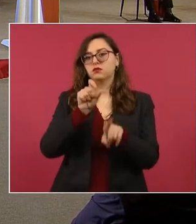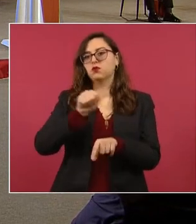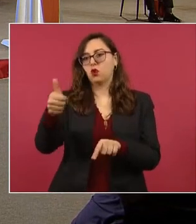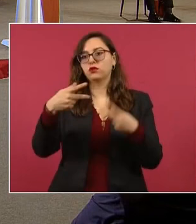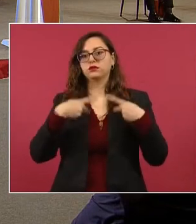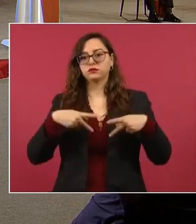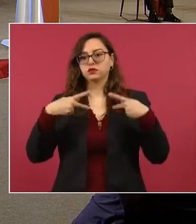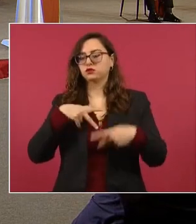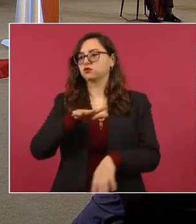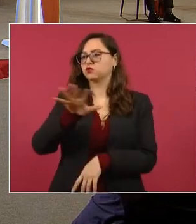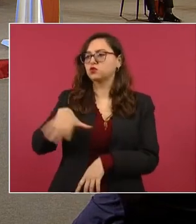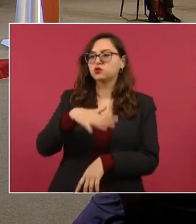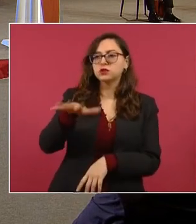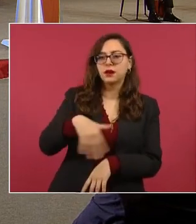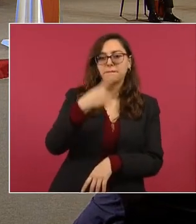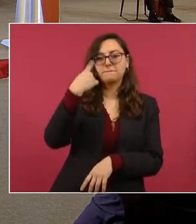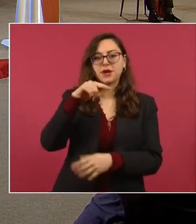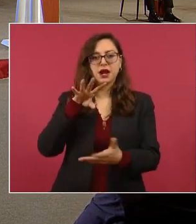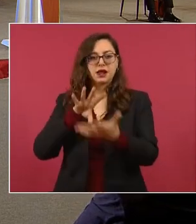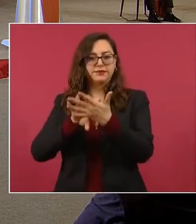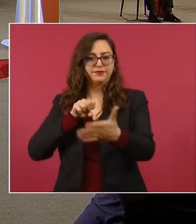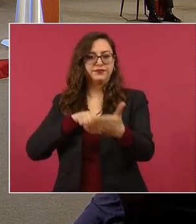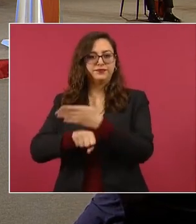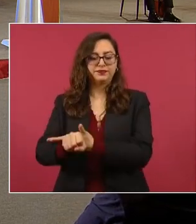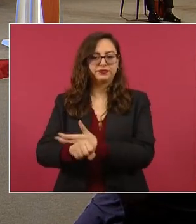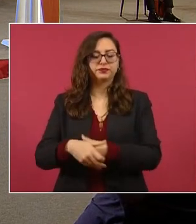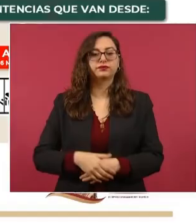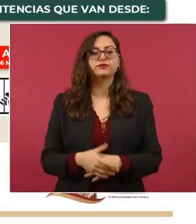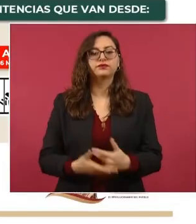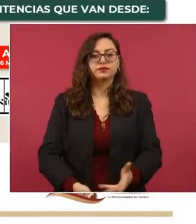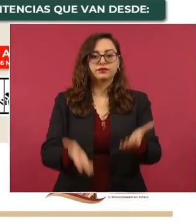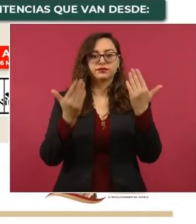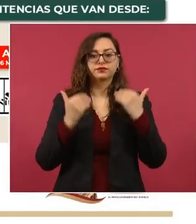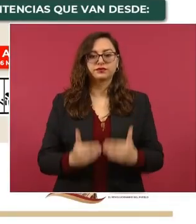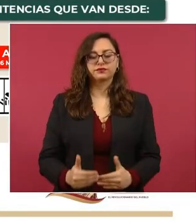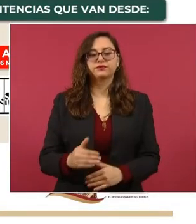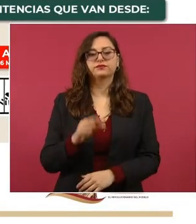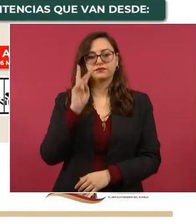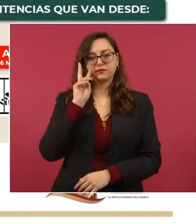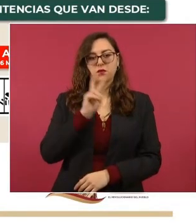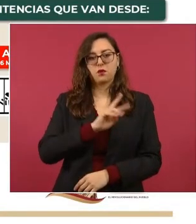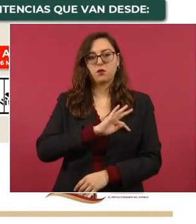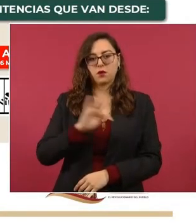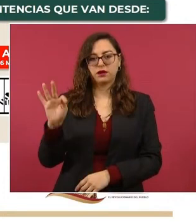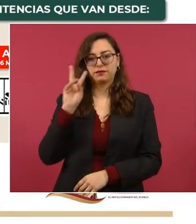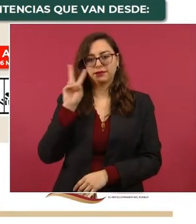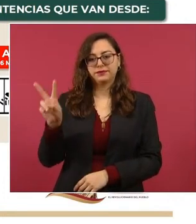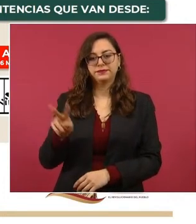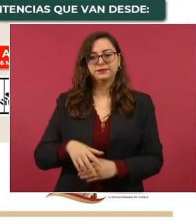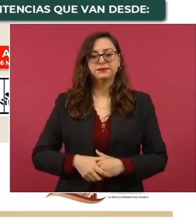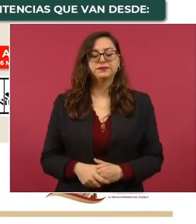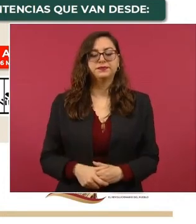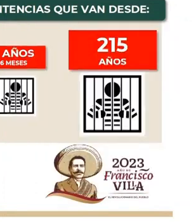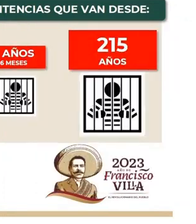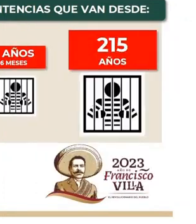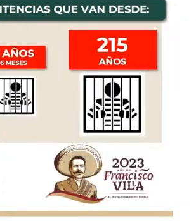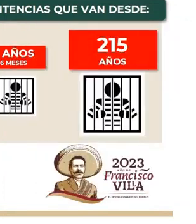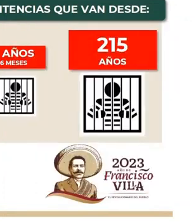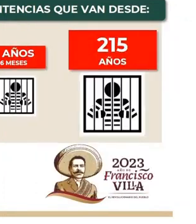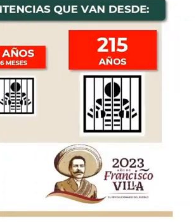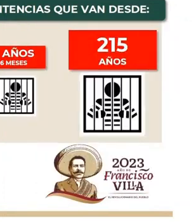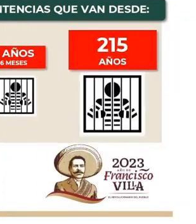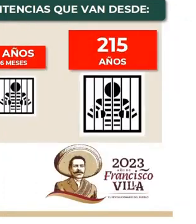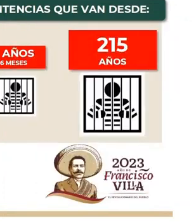Adelante. Esta lámina queremos mostrar el trabajo de la Comisión